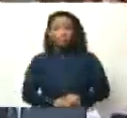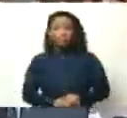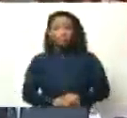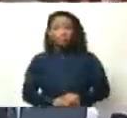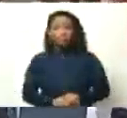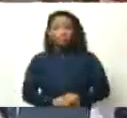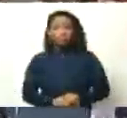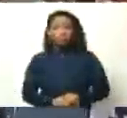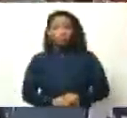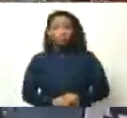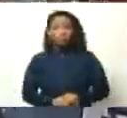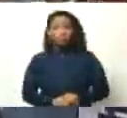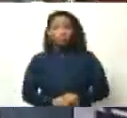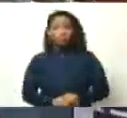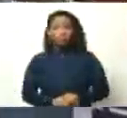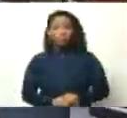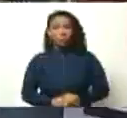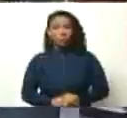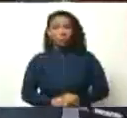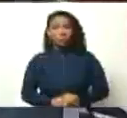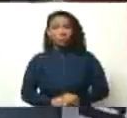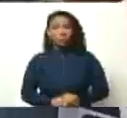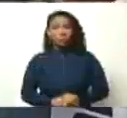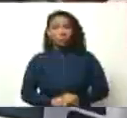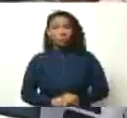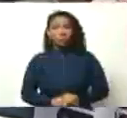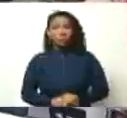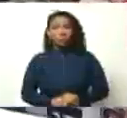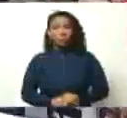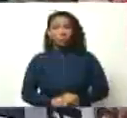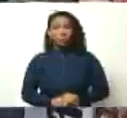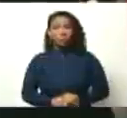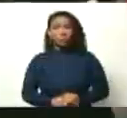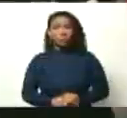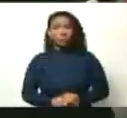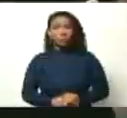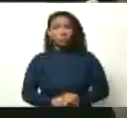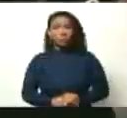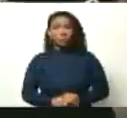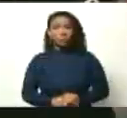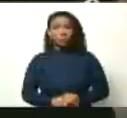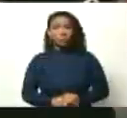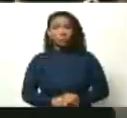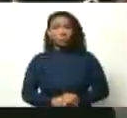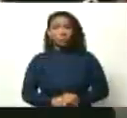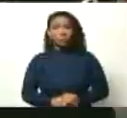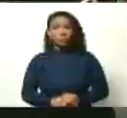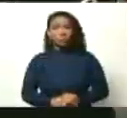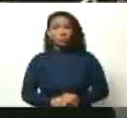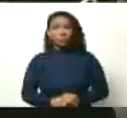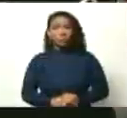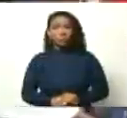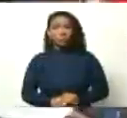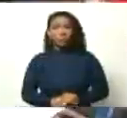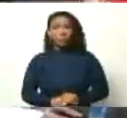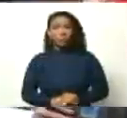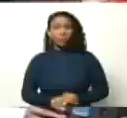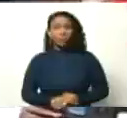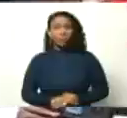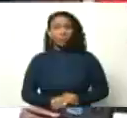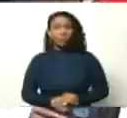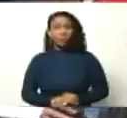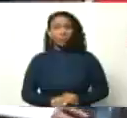Free Alex Saab, Venezuela está contigo, te vamos a liberar. Que Free Alex Saab, Free Alex Saab, tu pensamiento está libre, no lo